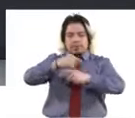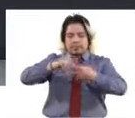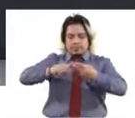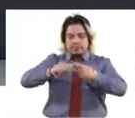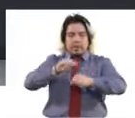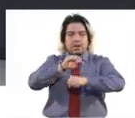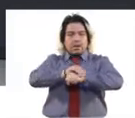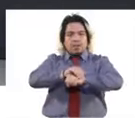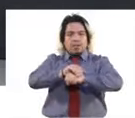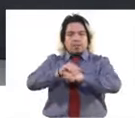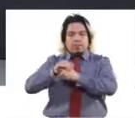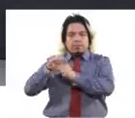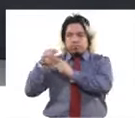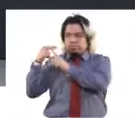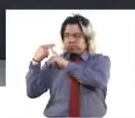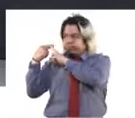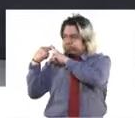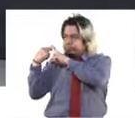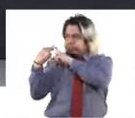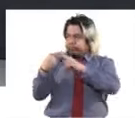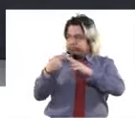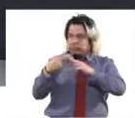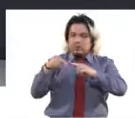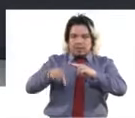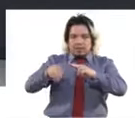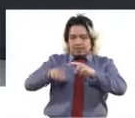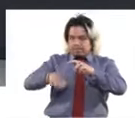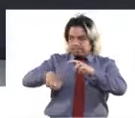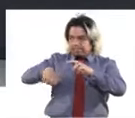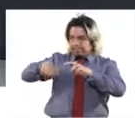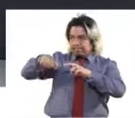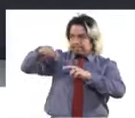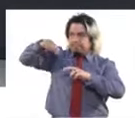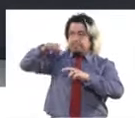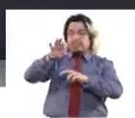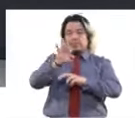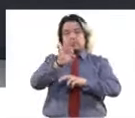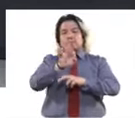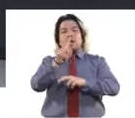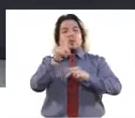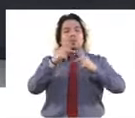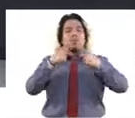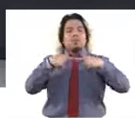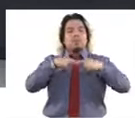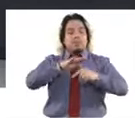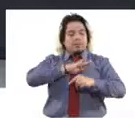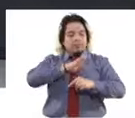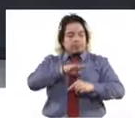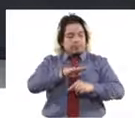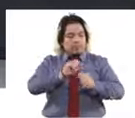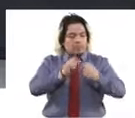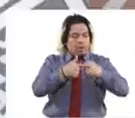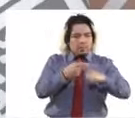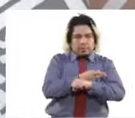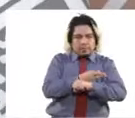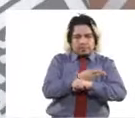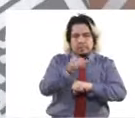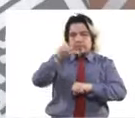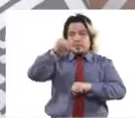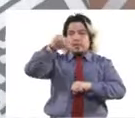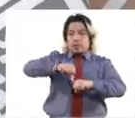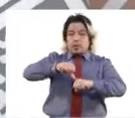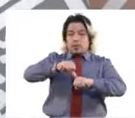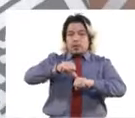y a los que durante nuestra formación inicial perdimos a un ser querido. Hoy culminamos